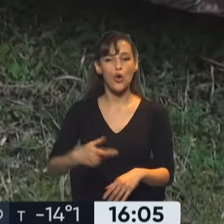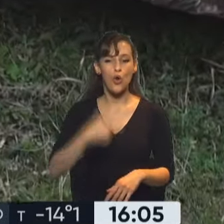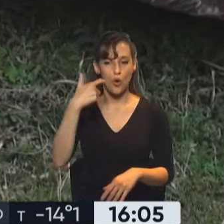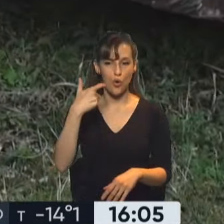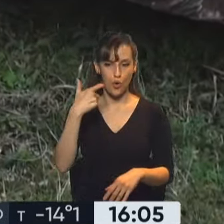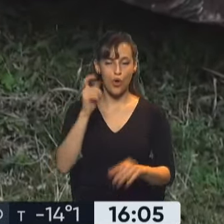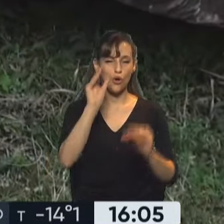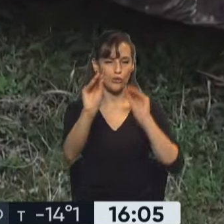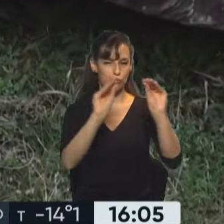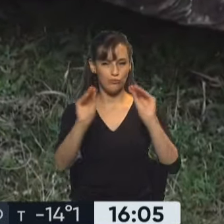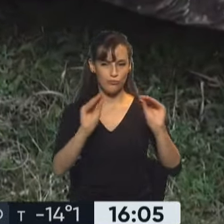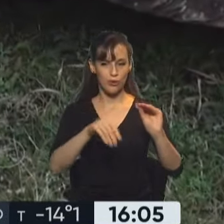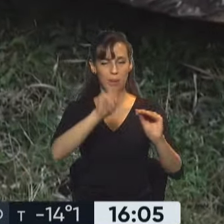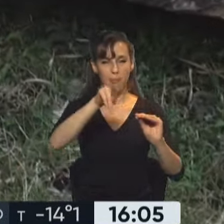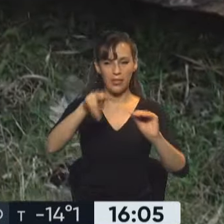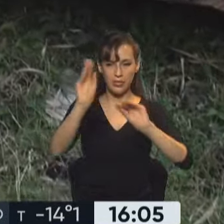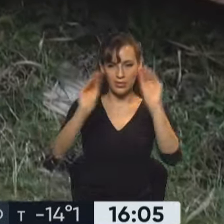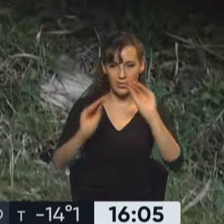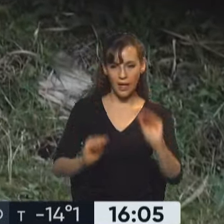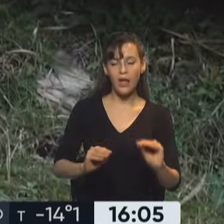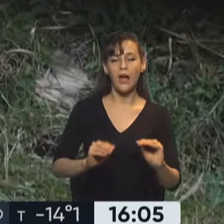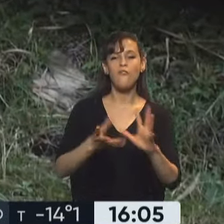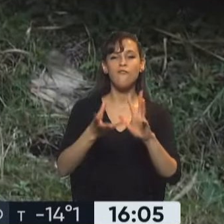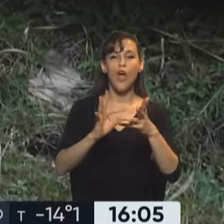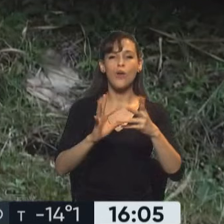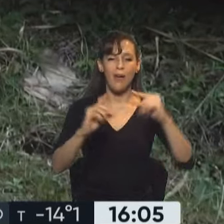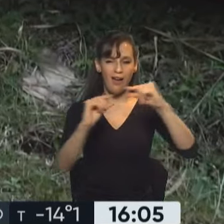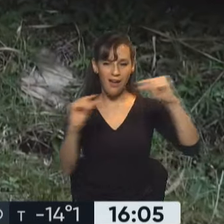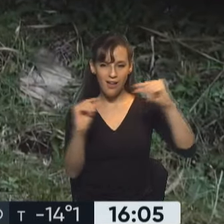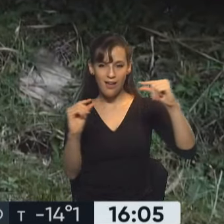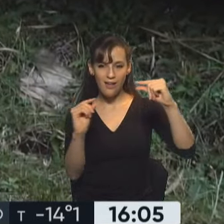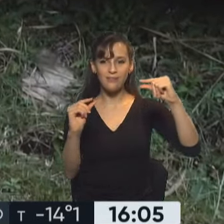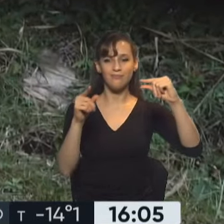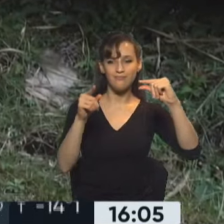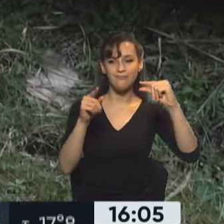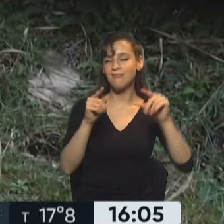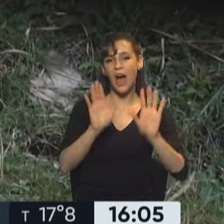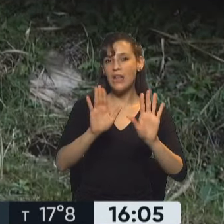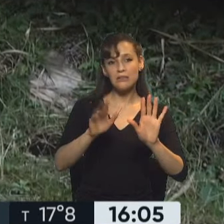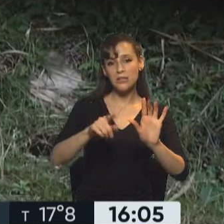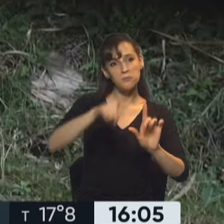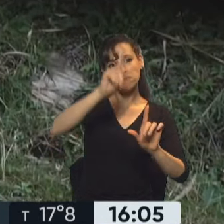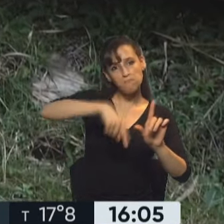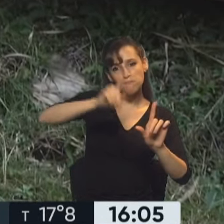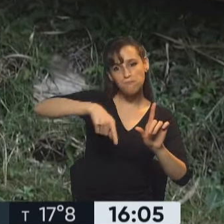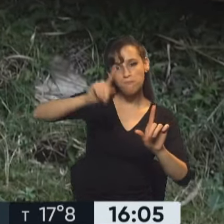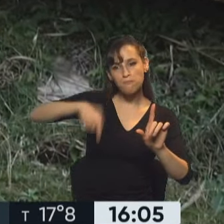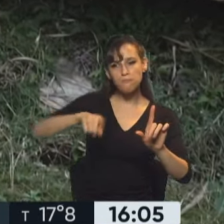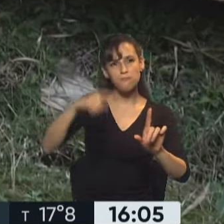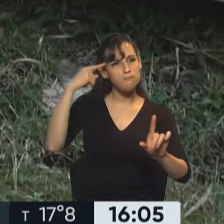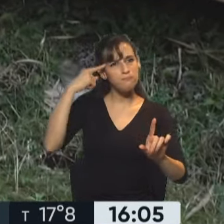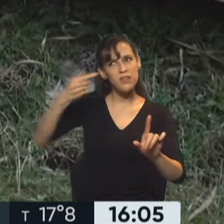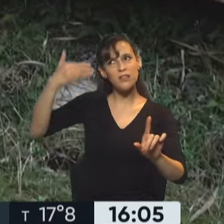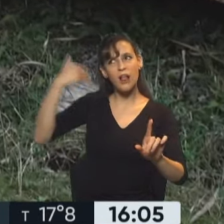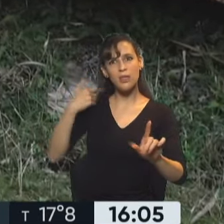mayoritariamente en color rojo, rectilíneo, geométrico. Entonces uno se pregunta, ¿qué significarían este tipo